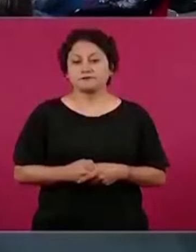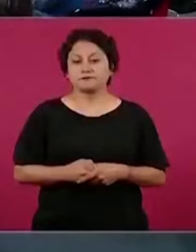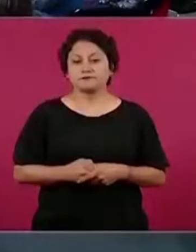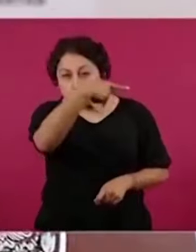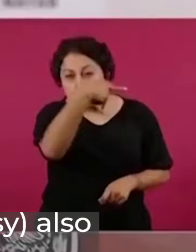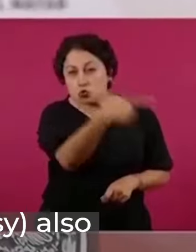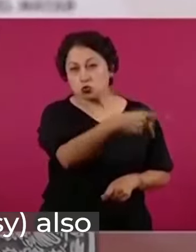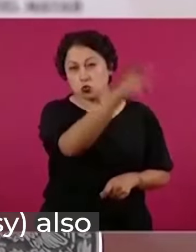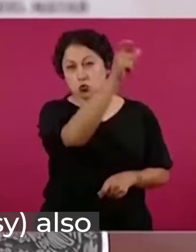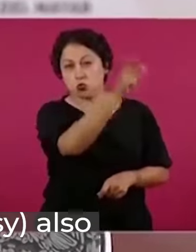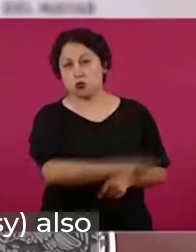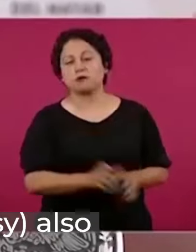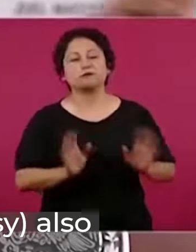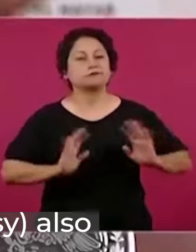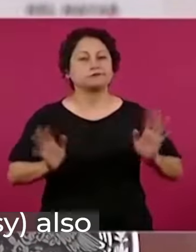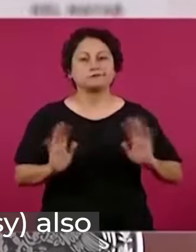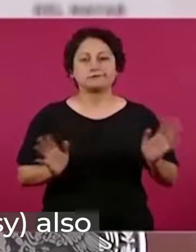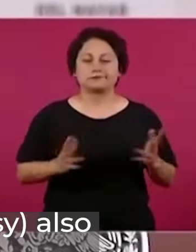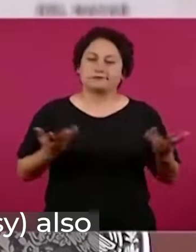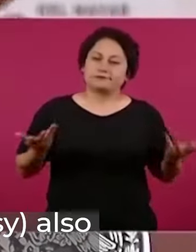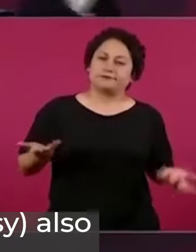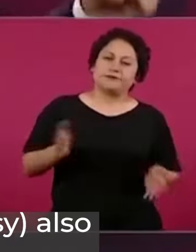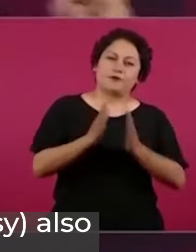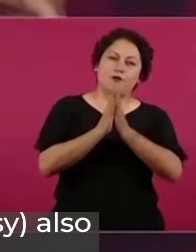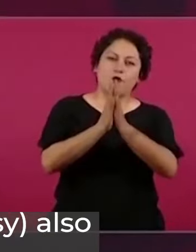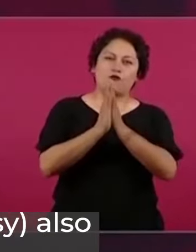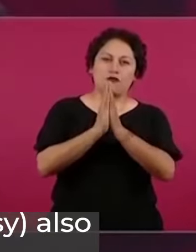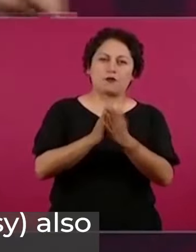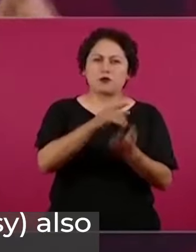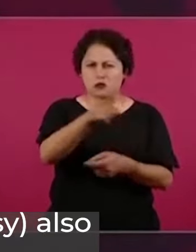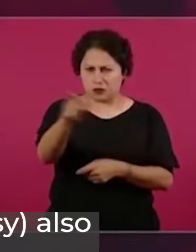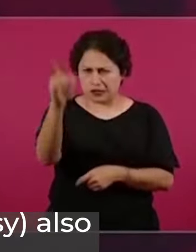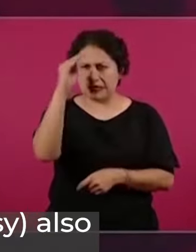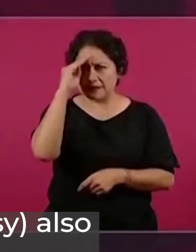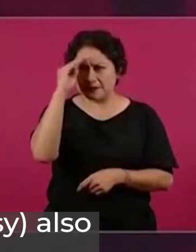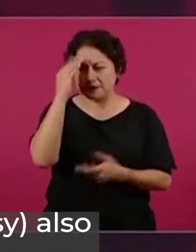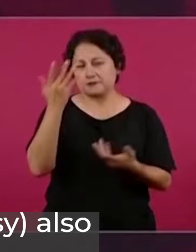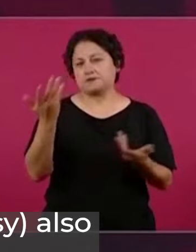tiempo Qué casualidad que al mismo tiempo